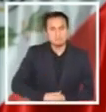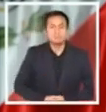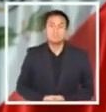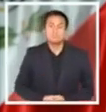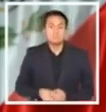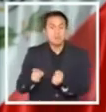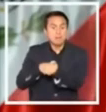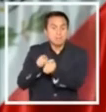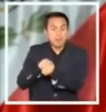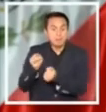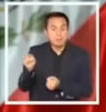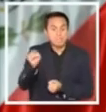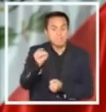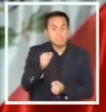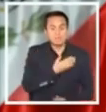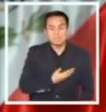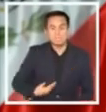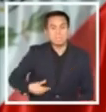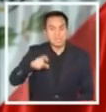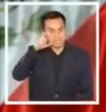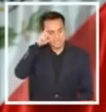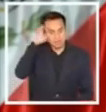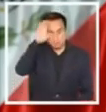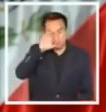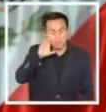a la familia del presidente Allende,